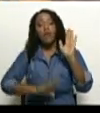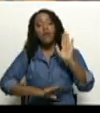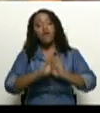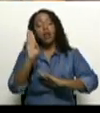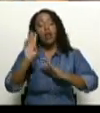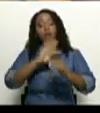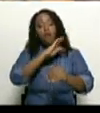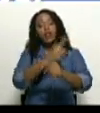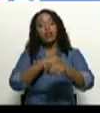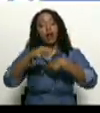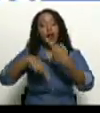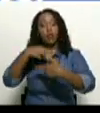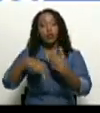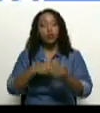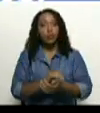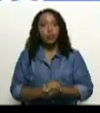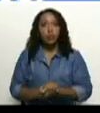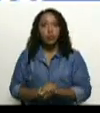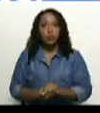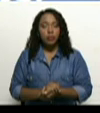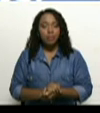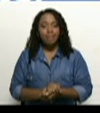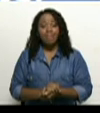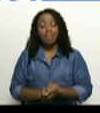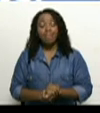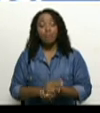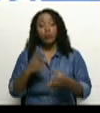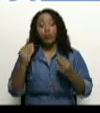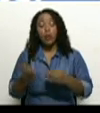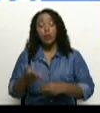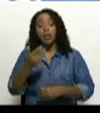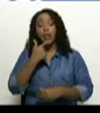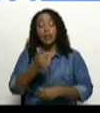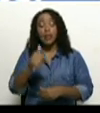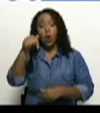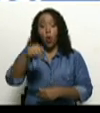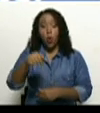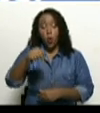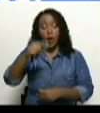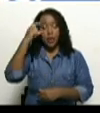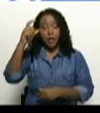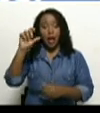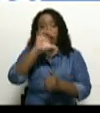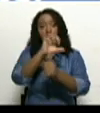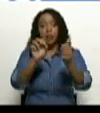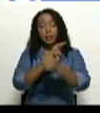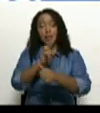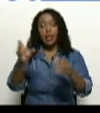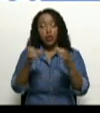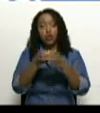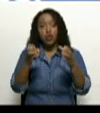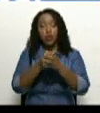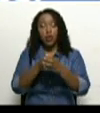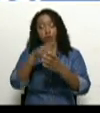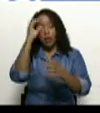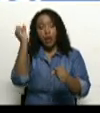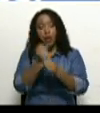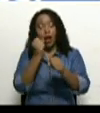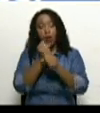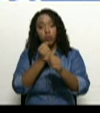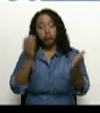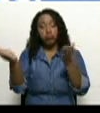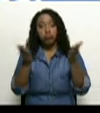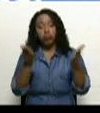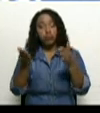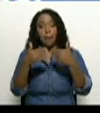de las fuerzas revolucionarias? Bien, amigos, es importante destacar que el día de hoy la Vicepresidencia Sectorial de Obras Públicas y Servicios inaugurará